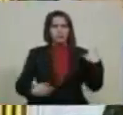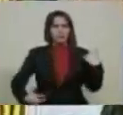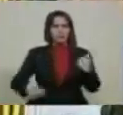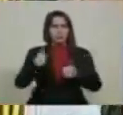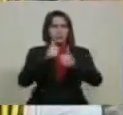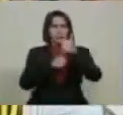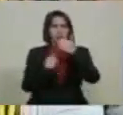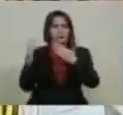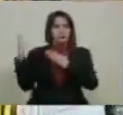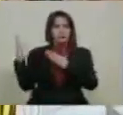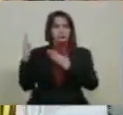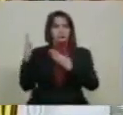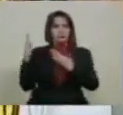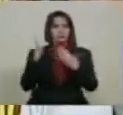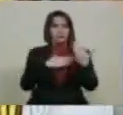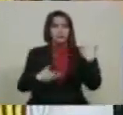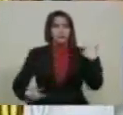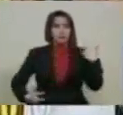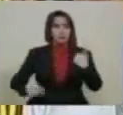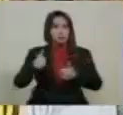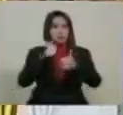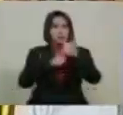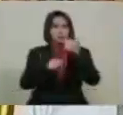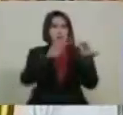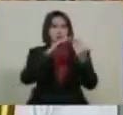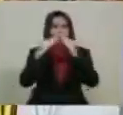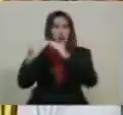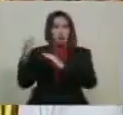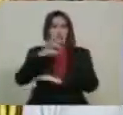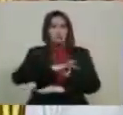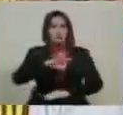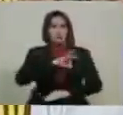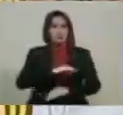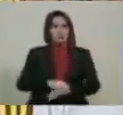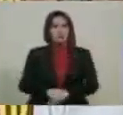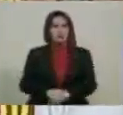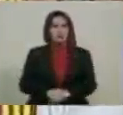vicepresidente para Comunas y Movimientos Sociales.